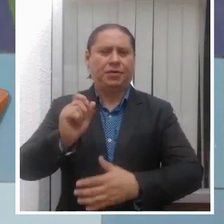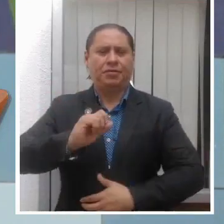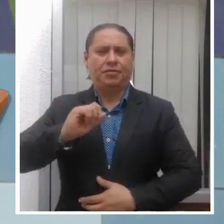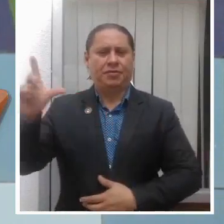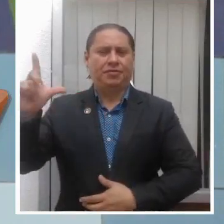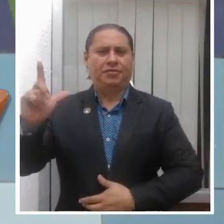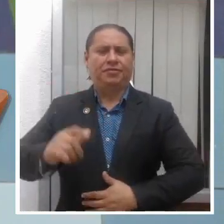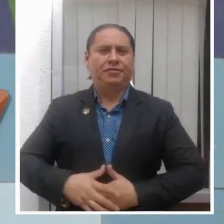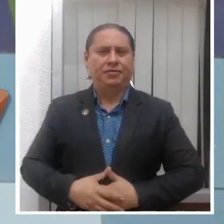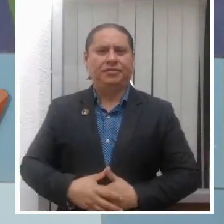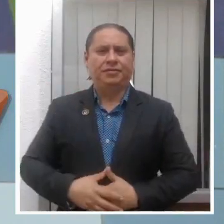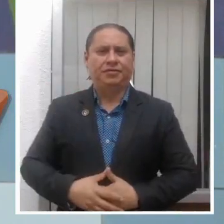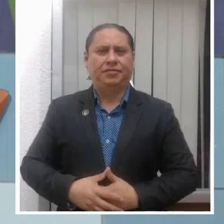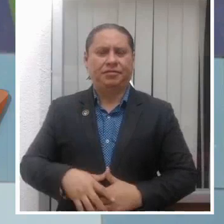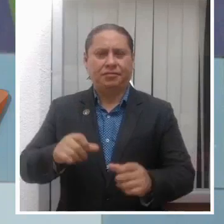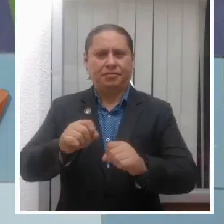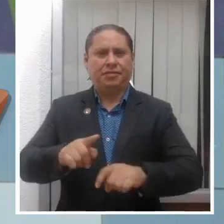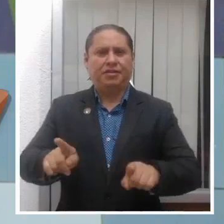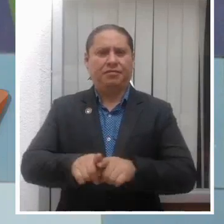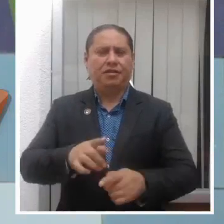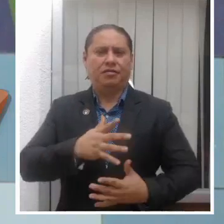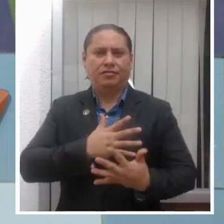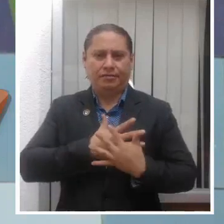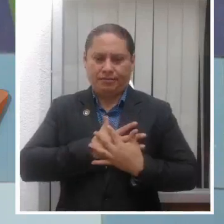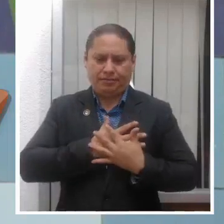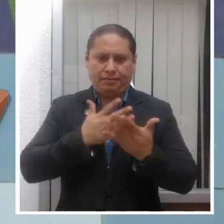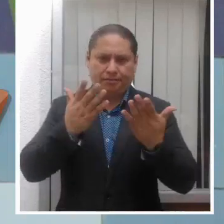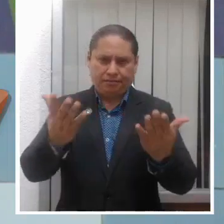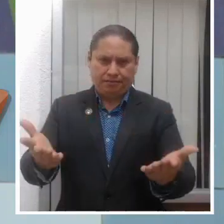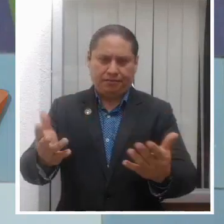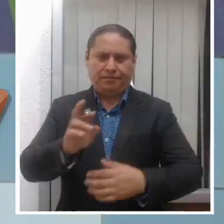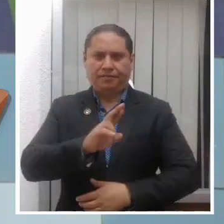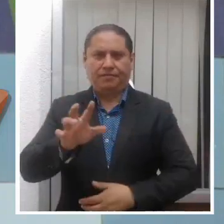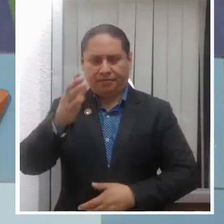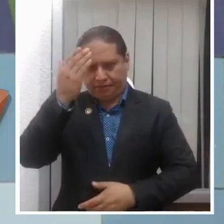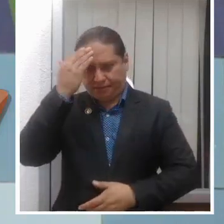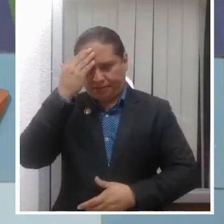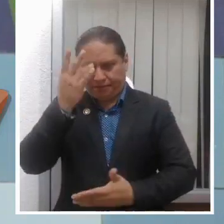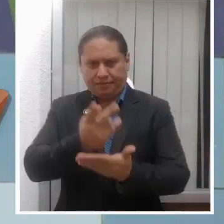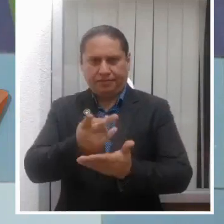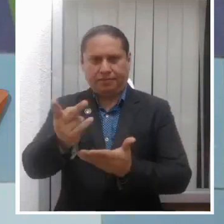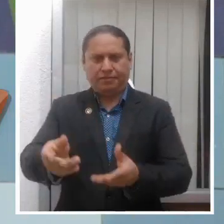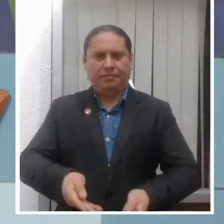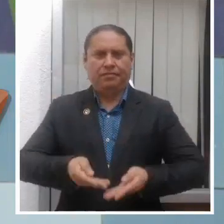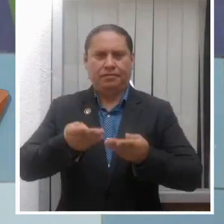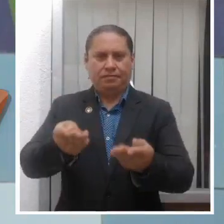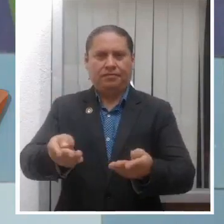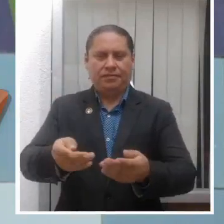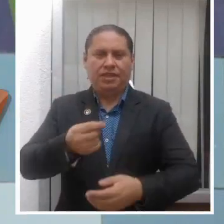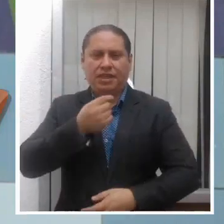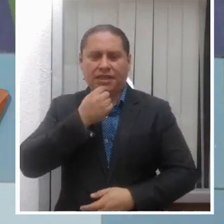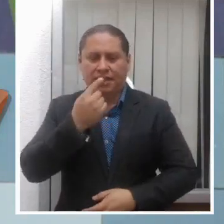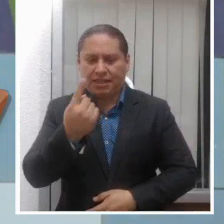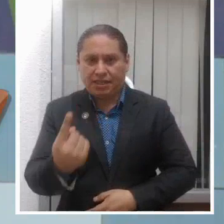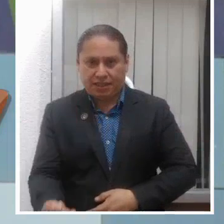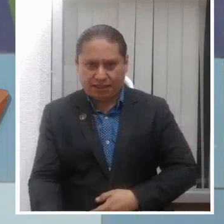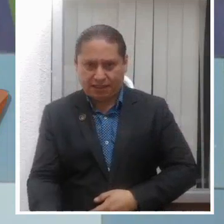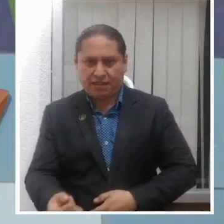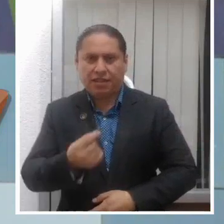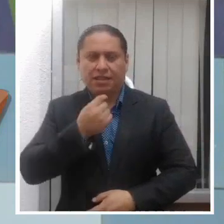profesional. Asimismo, de corazón, le dedico ese reconocimiento a todas esas niñas